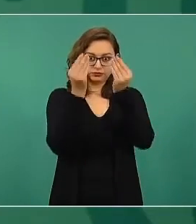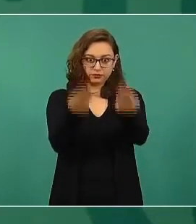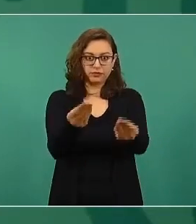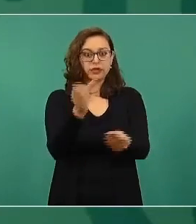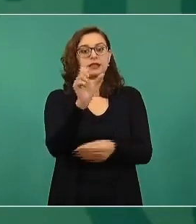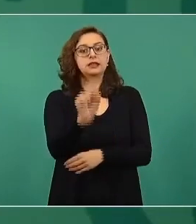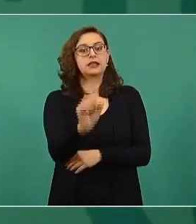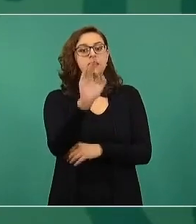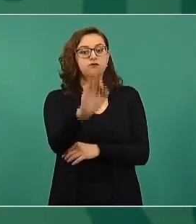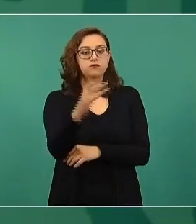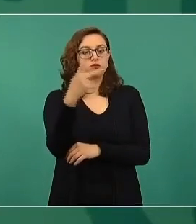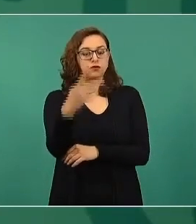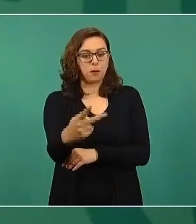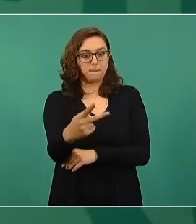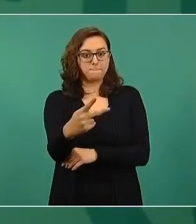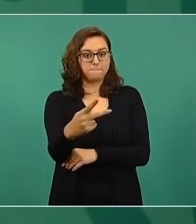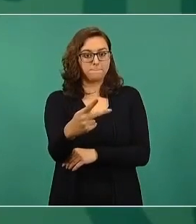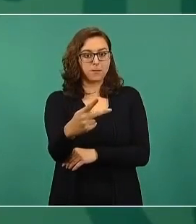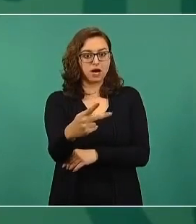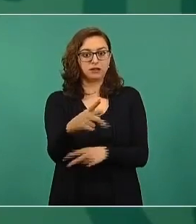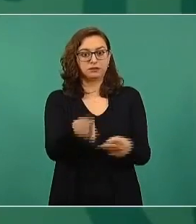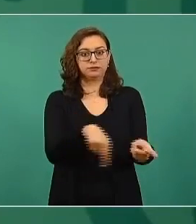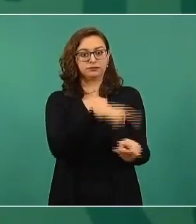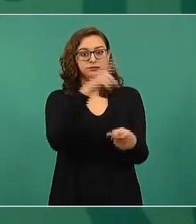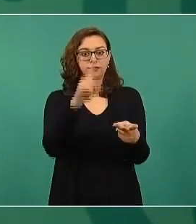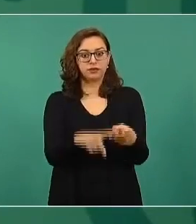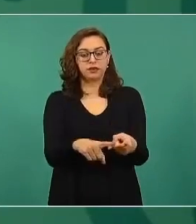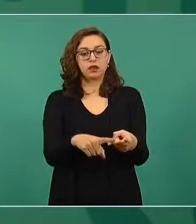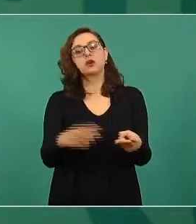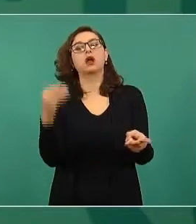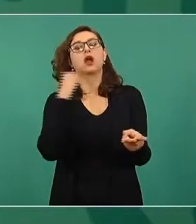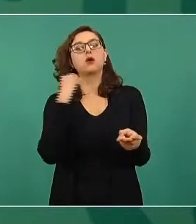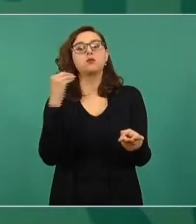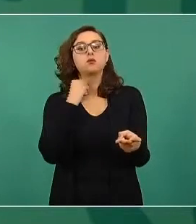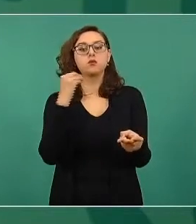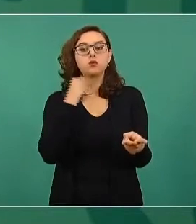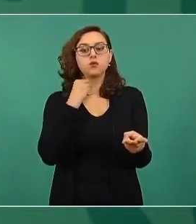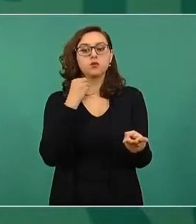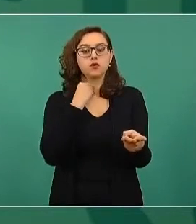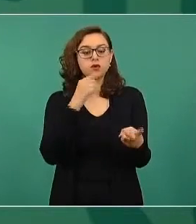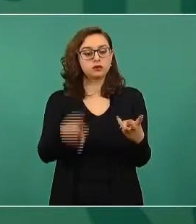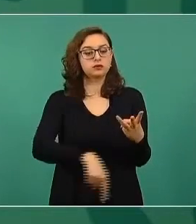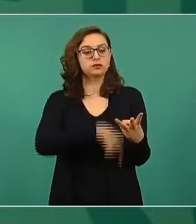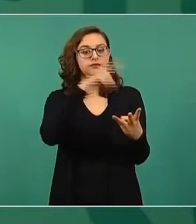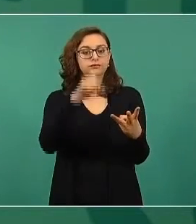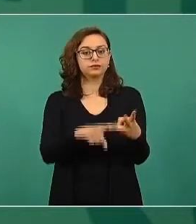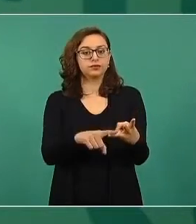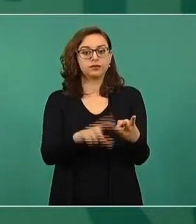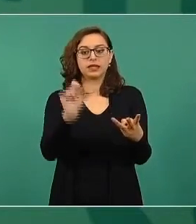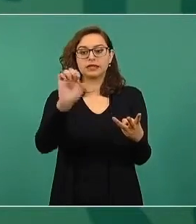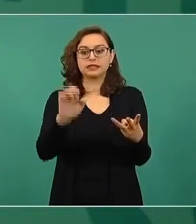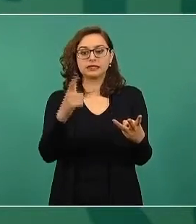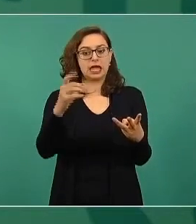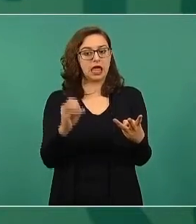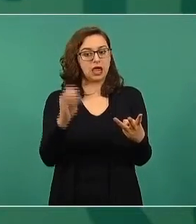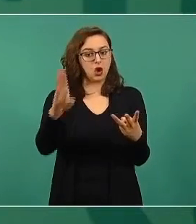Función Pública, con la consejera jurídica, con el secretario de